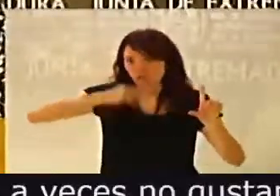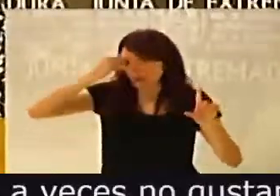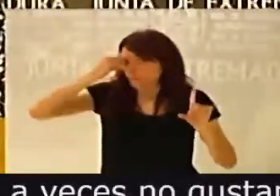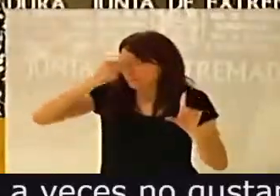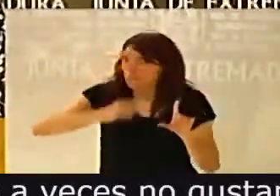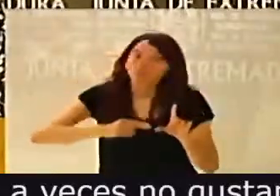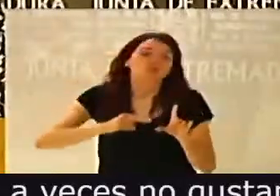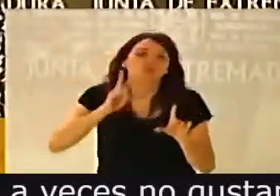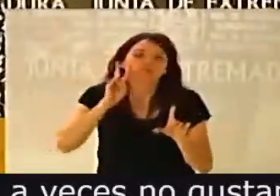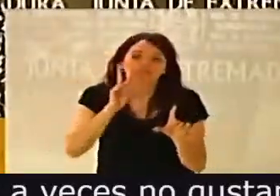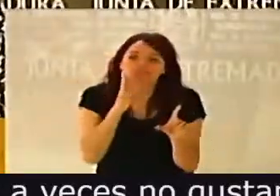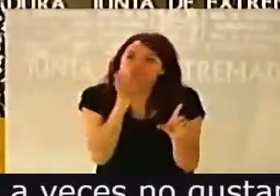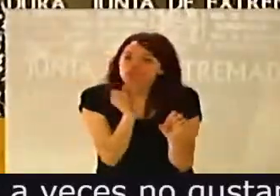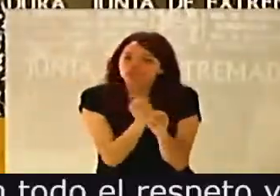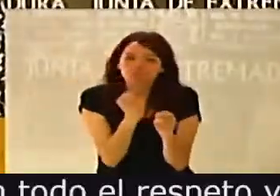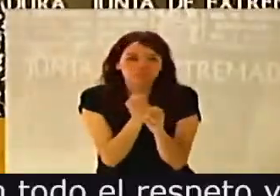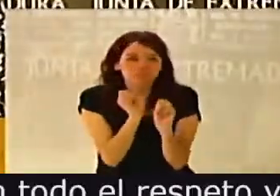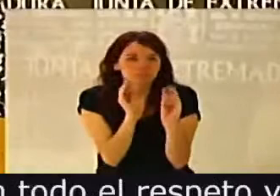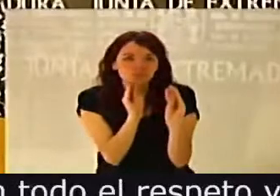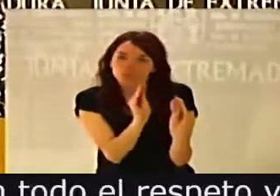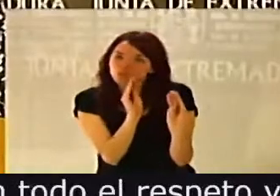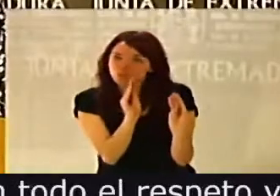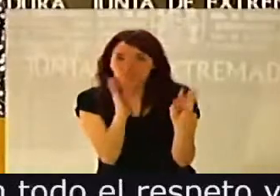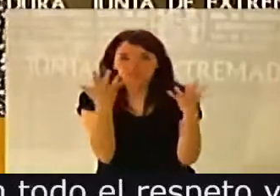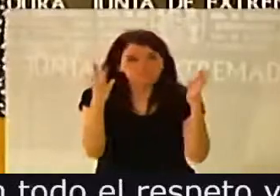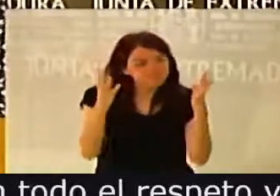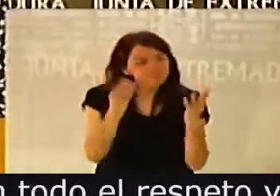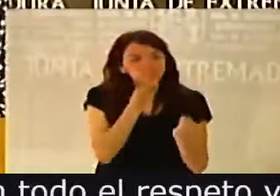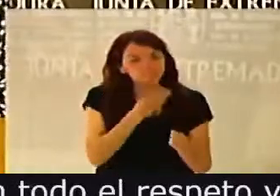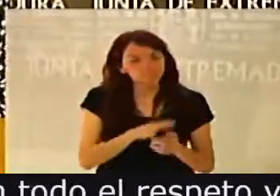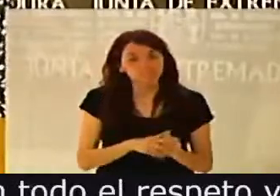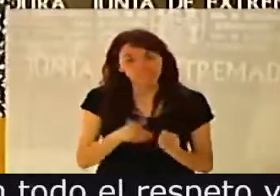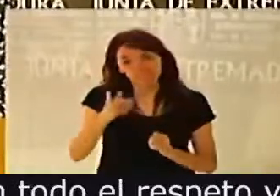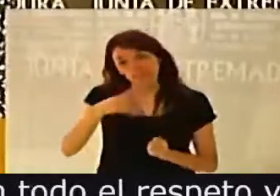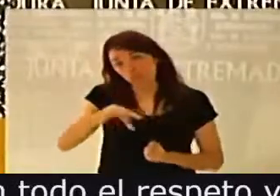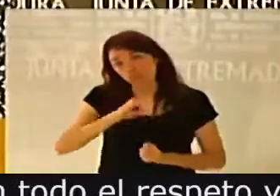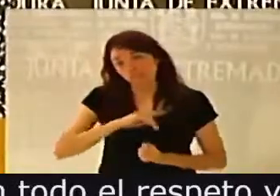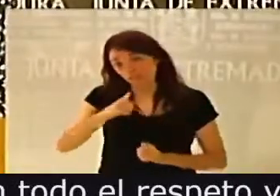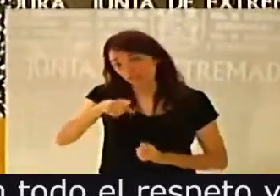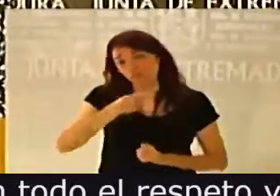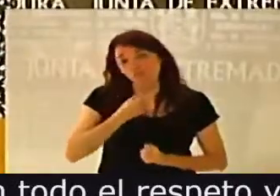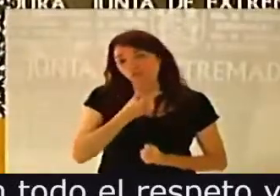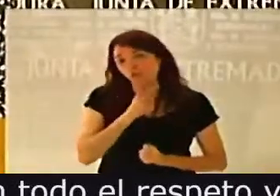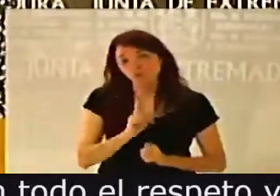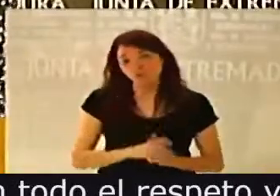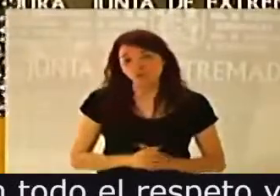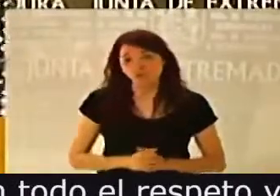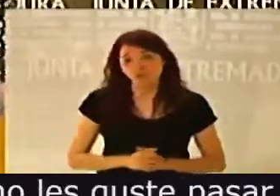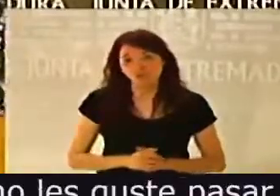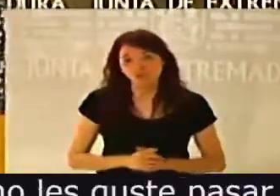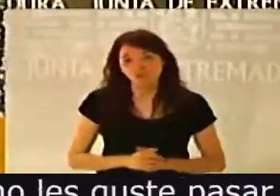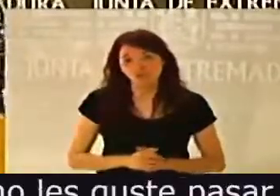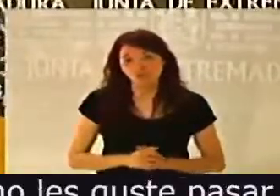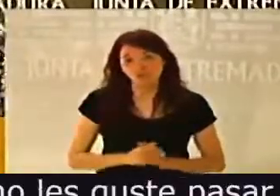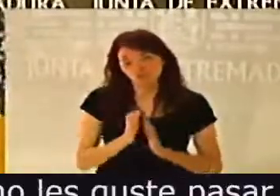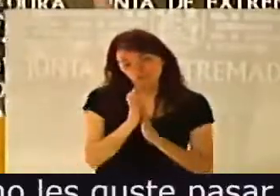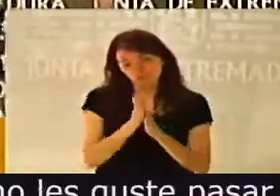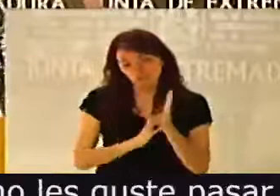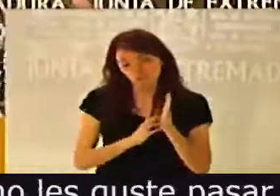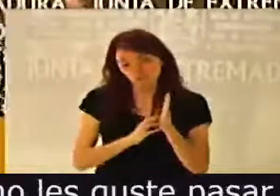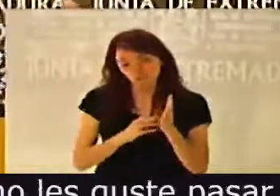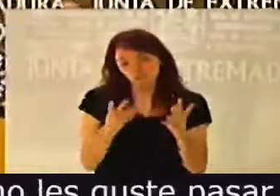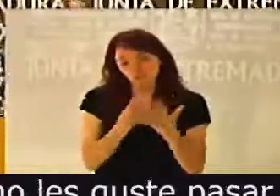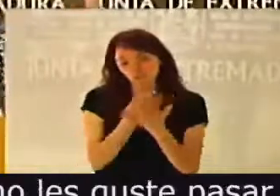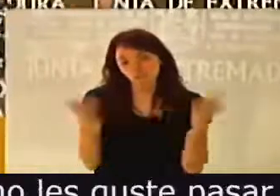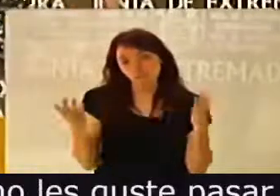admiración por su trabajo y por su dedicación, no les guste pasar de nuevo a 19 horas lectivas.